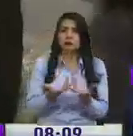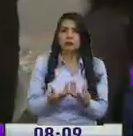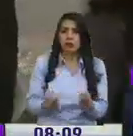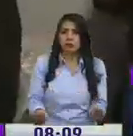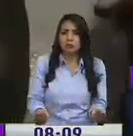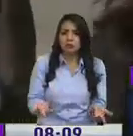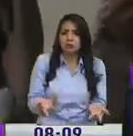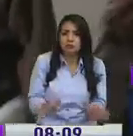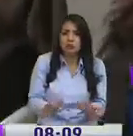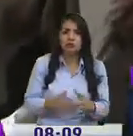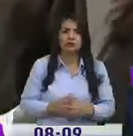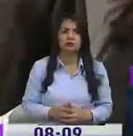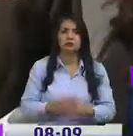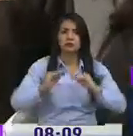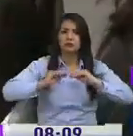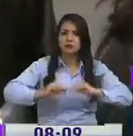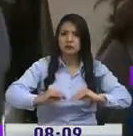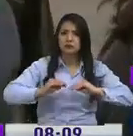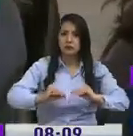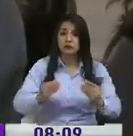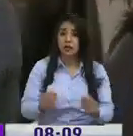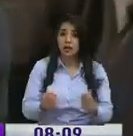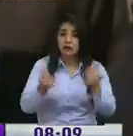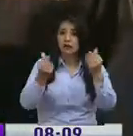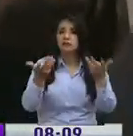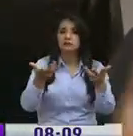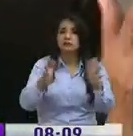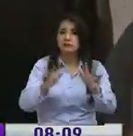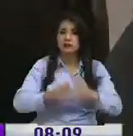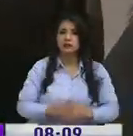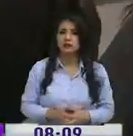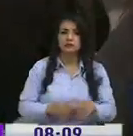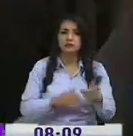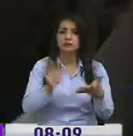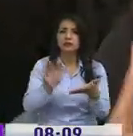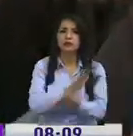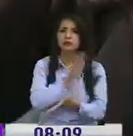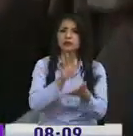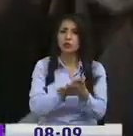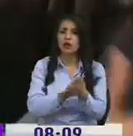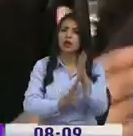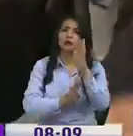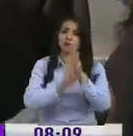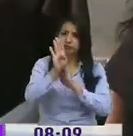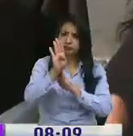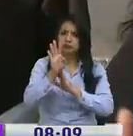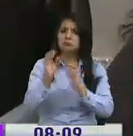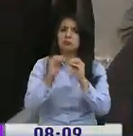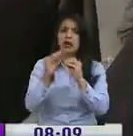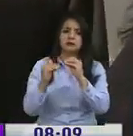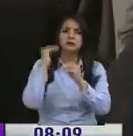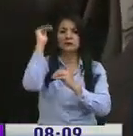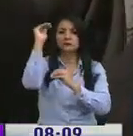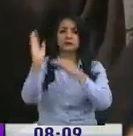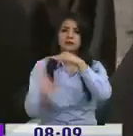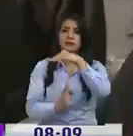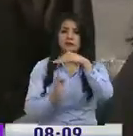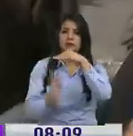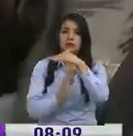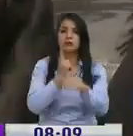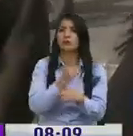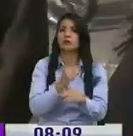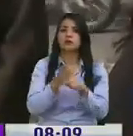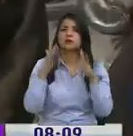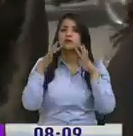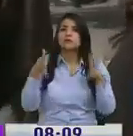no se está dando una educación de calidad como nosotros querríamos. Es más, la institución está avanzando, creciendo el bachillerato, y debido a eso es que no tenemos